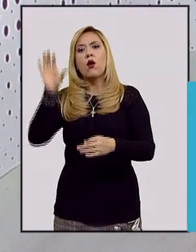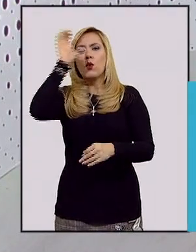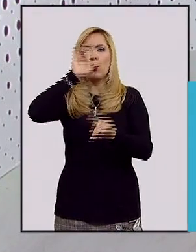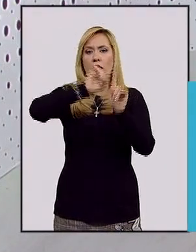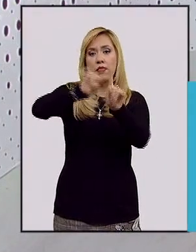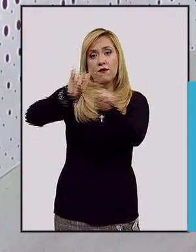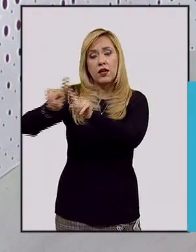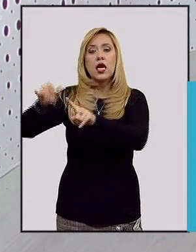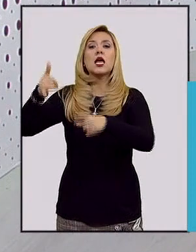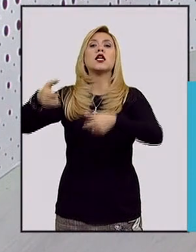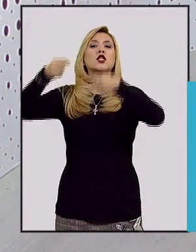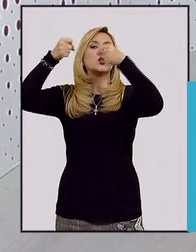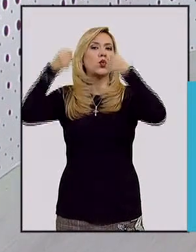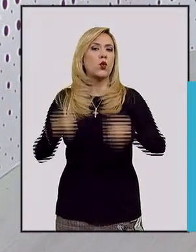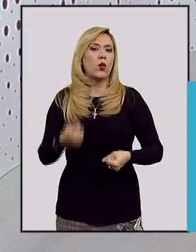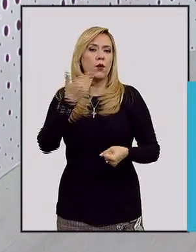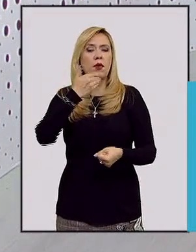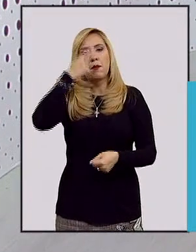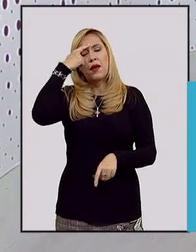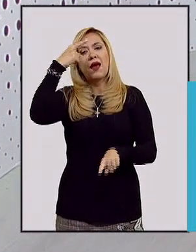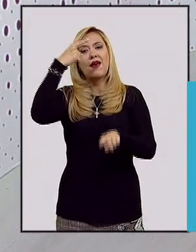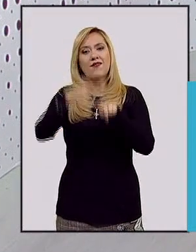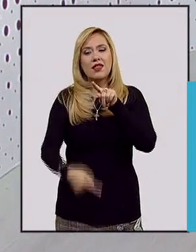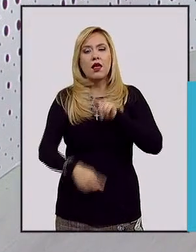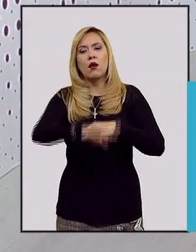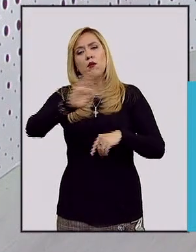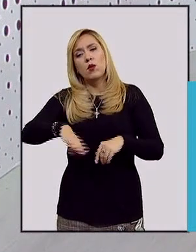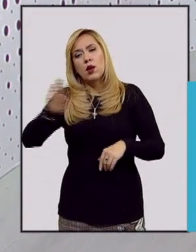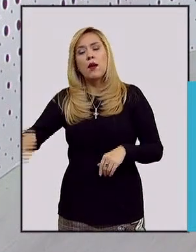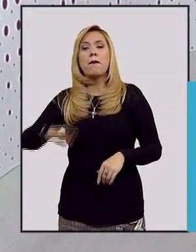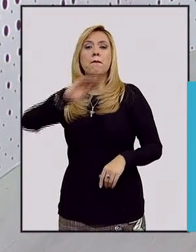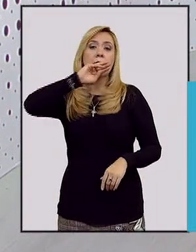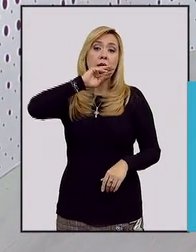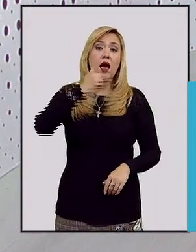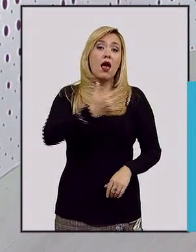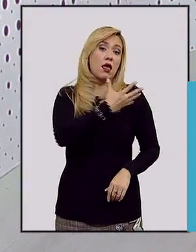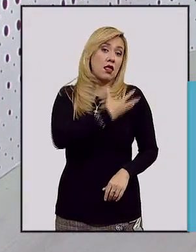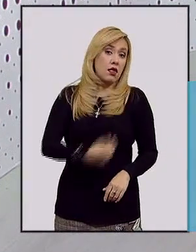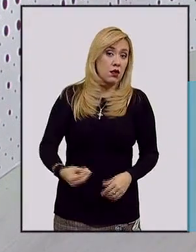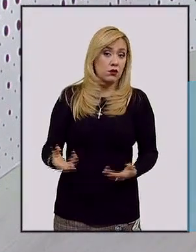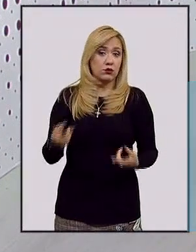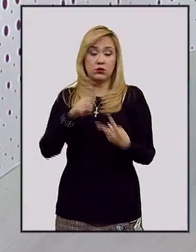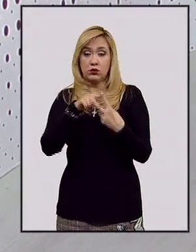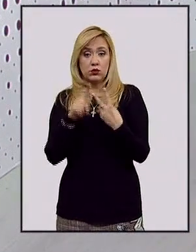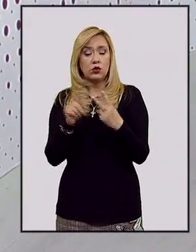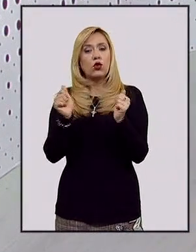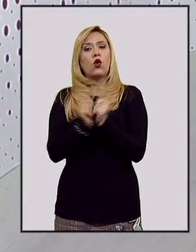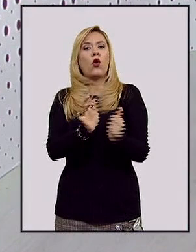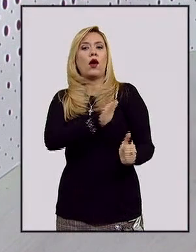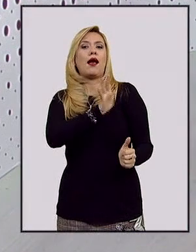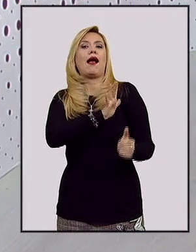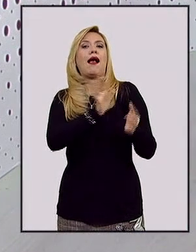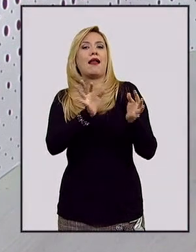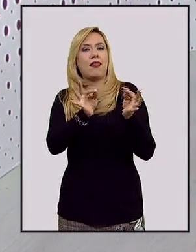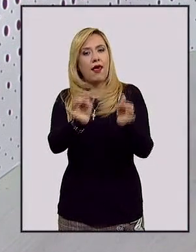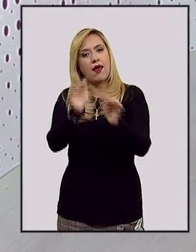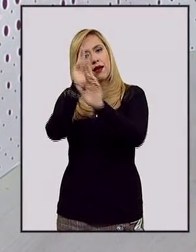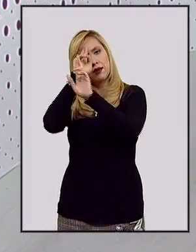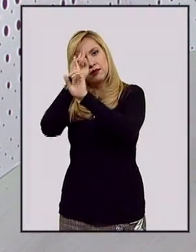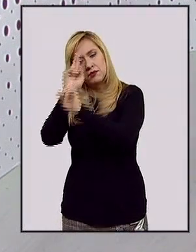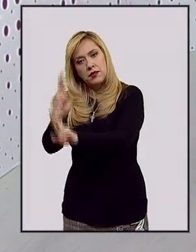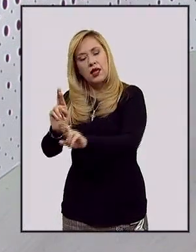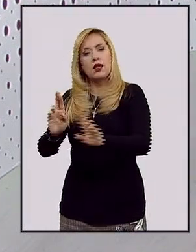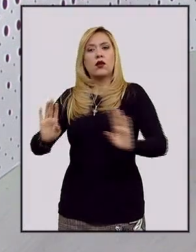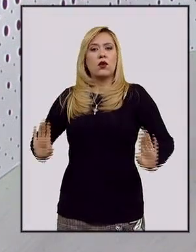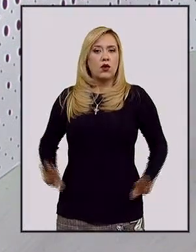la morbimortalidad materno-infantil y la atención médica calificada, digna, respetuosa y con perspectiva de género. En el